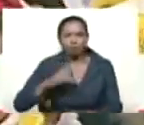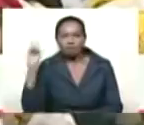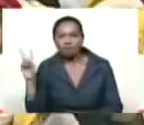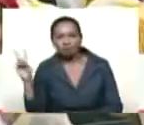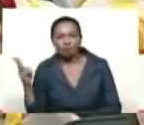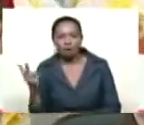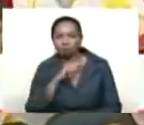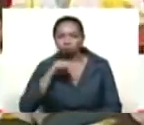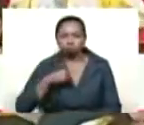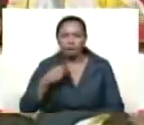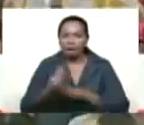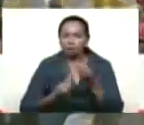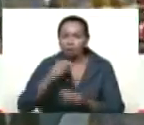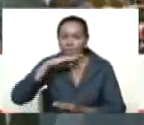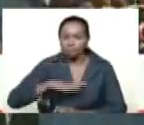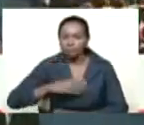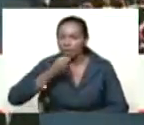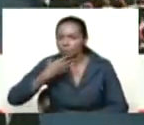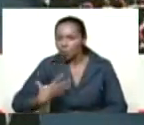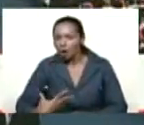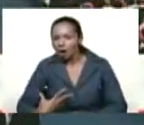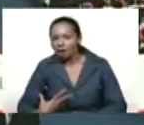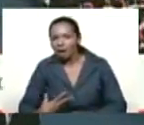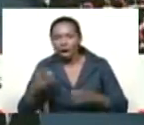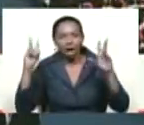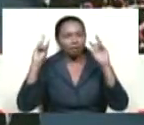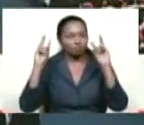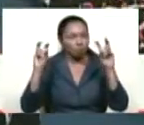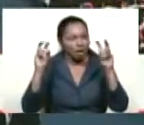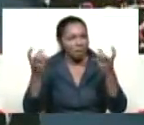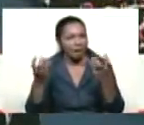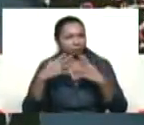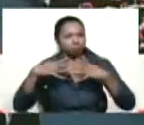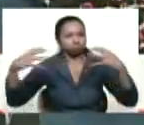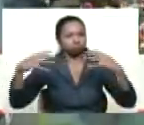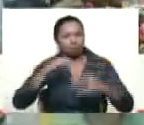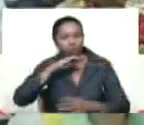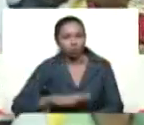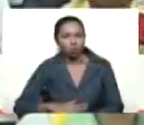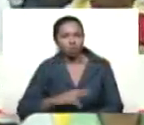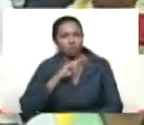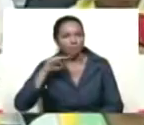estamos haciendo historia de la buena, de la nueva, de la grande.